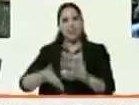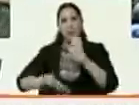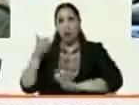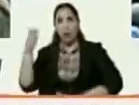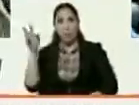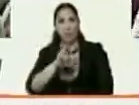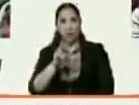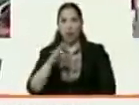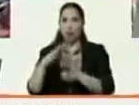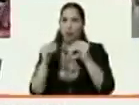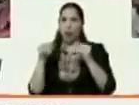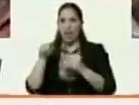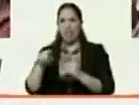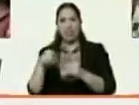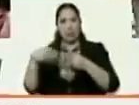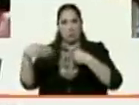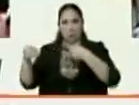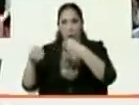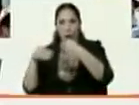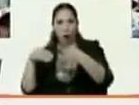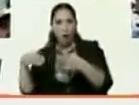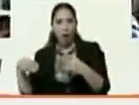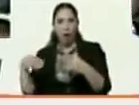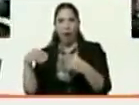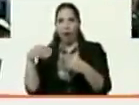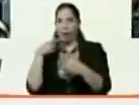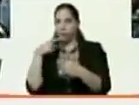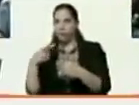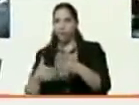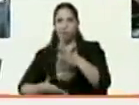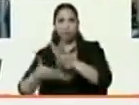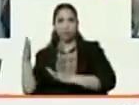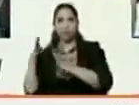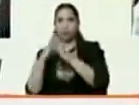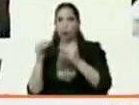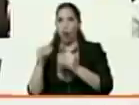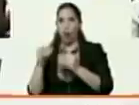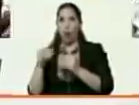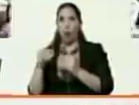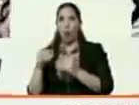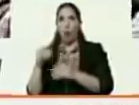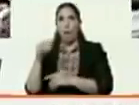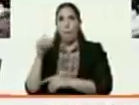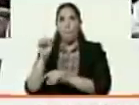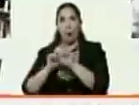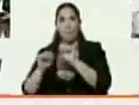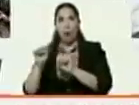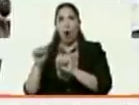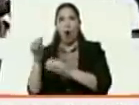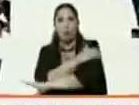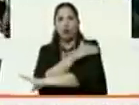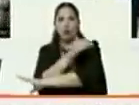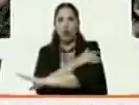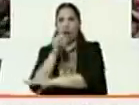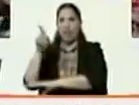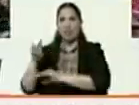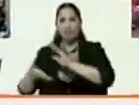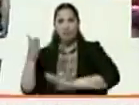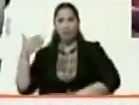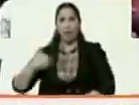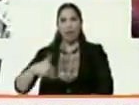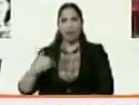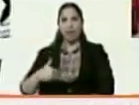todos. Este es el modelo. Y se fueron toda esta dirigencia opositora para allá, para Argentina. Y se